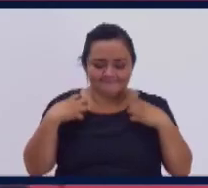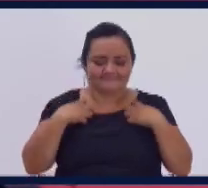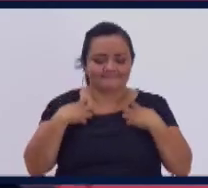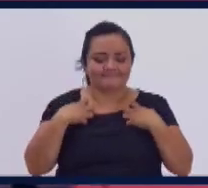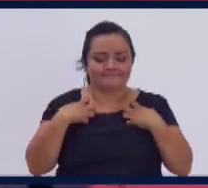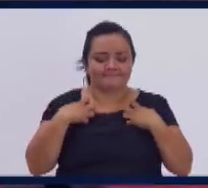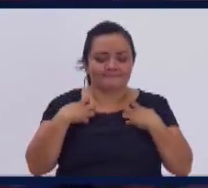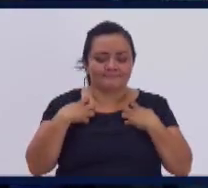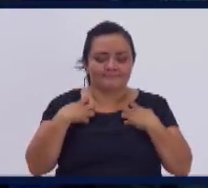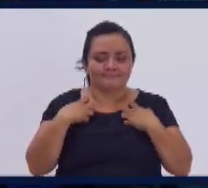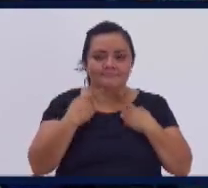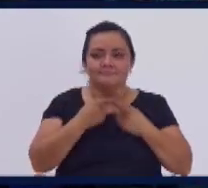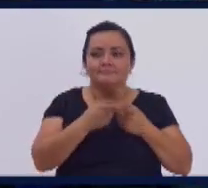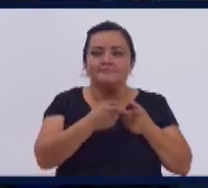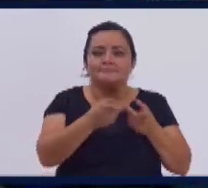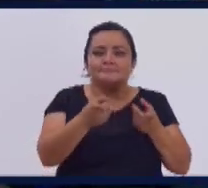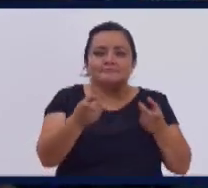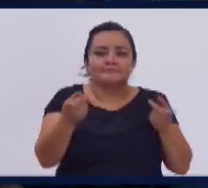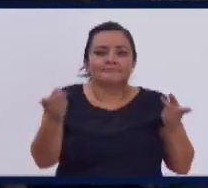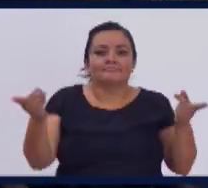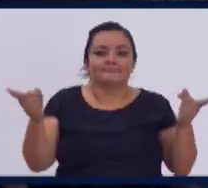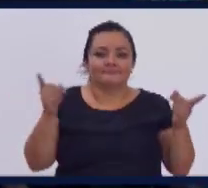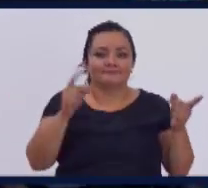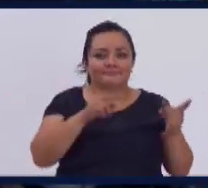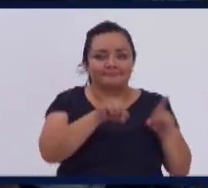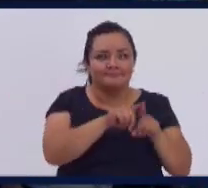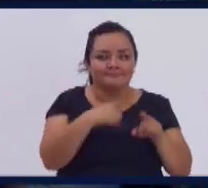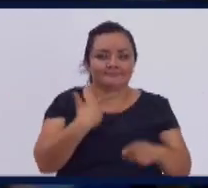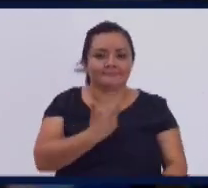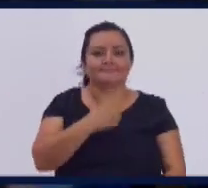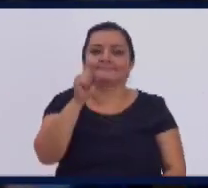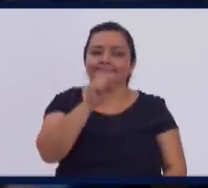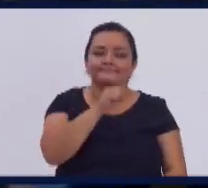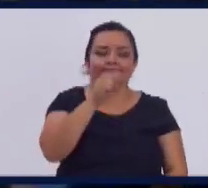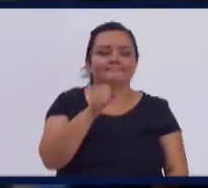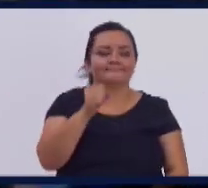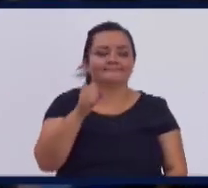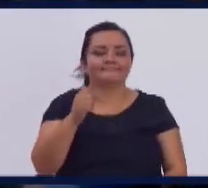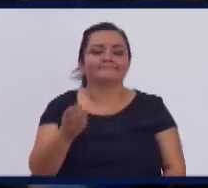Mientras los consejeros invitan a los amigos, cantamos y decimos: vivo.